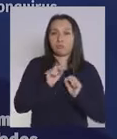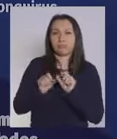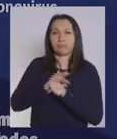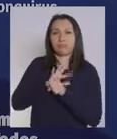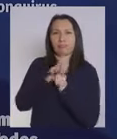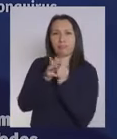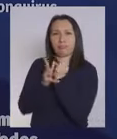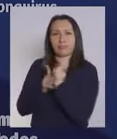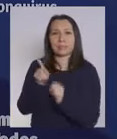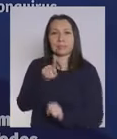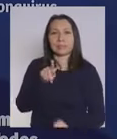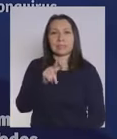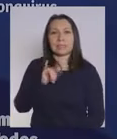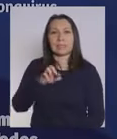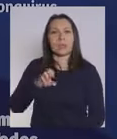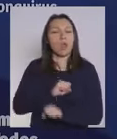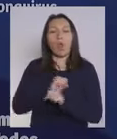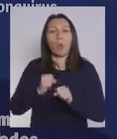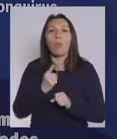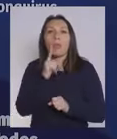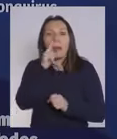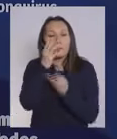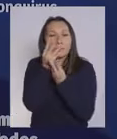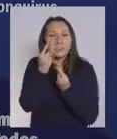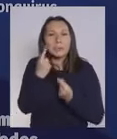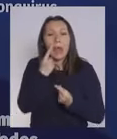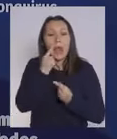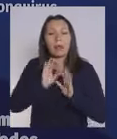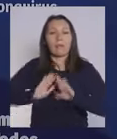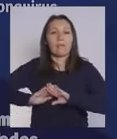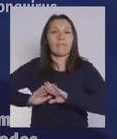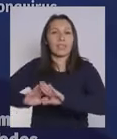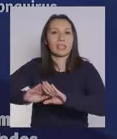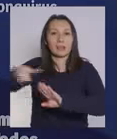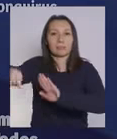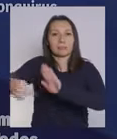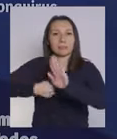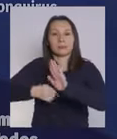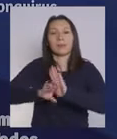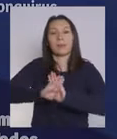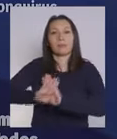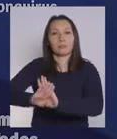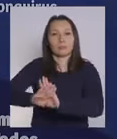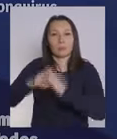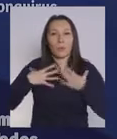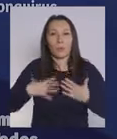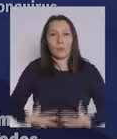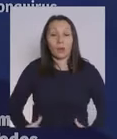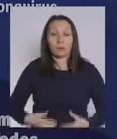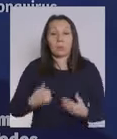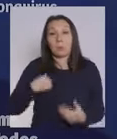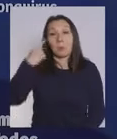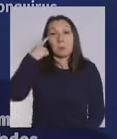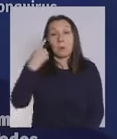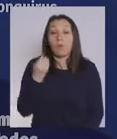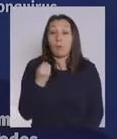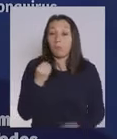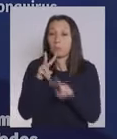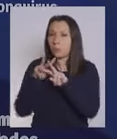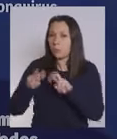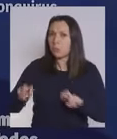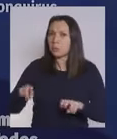Spike, se una a la mucosa de la nariz y, por lo tanto, evita que el virus ingrese al organismo. Me parece una